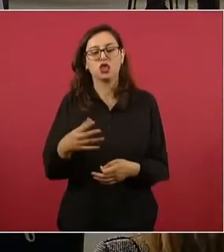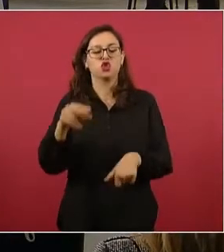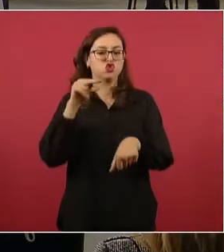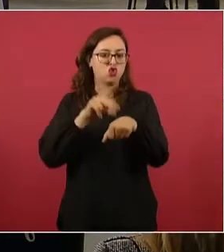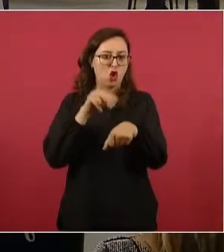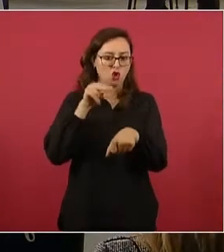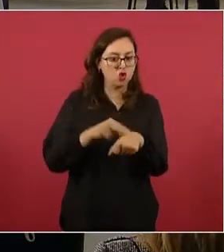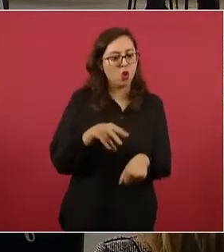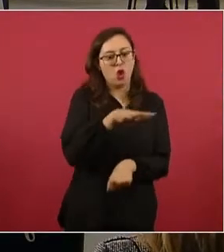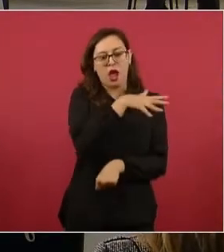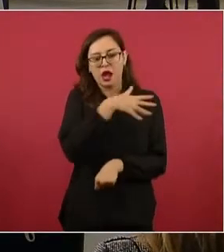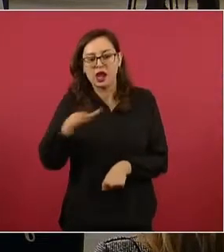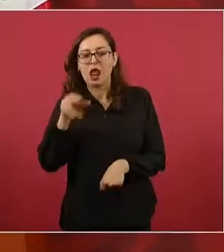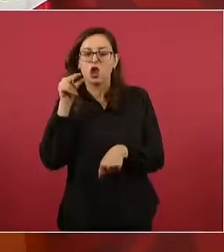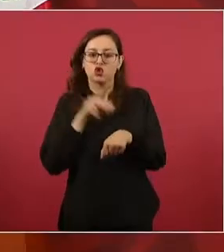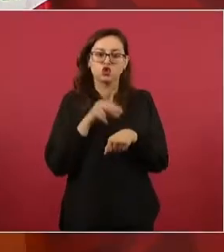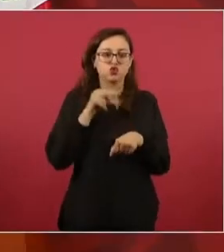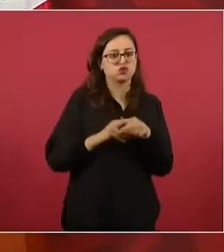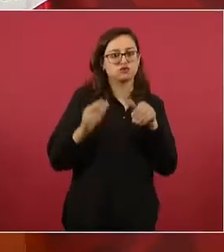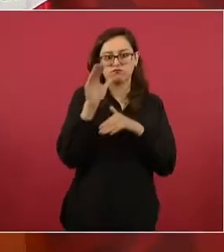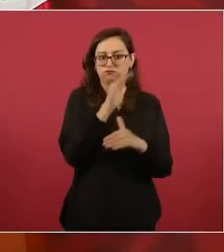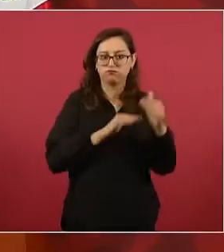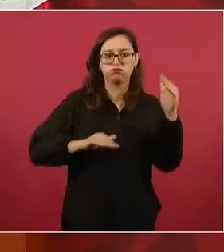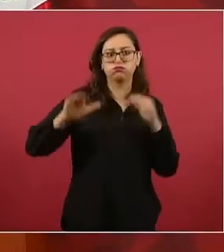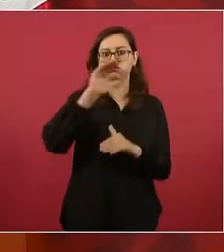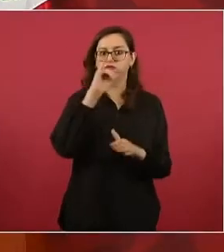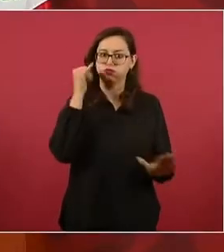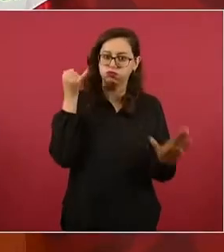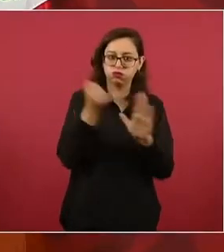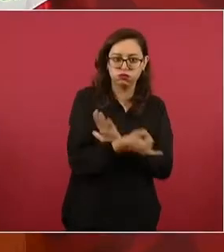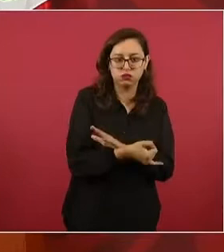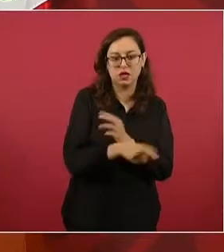especialistas, mejorar la infraestructura,